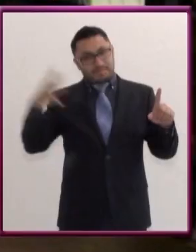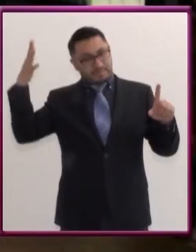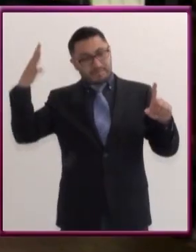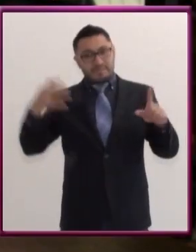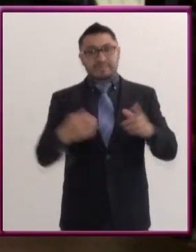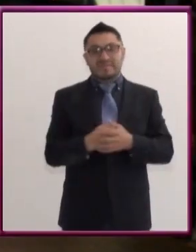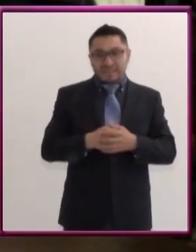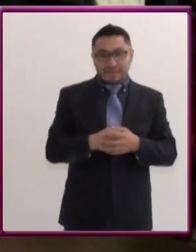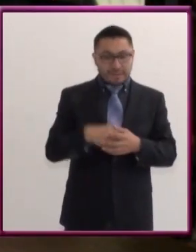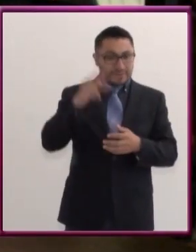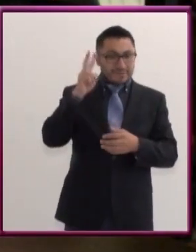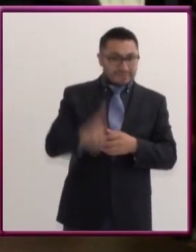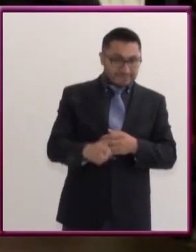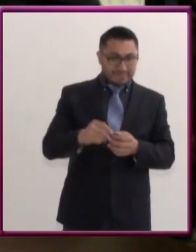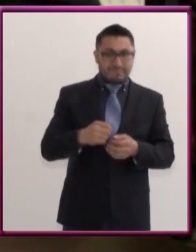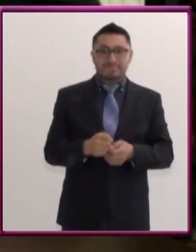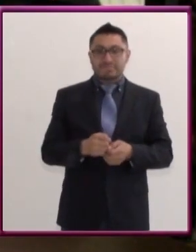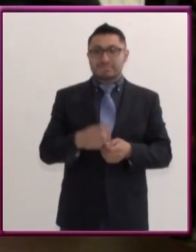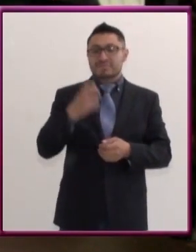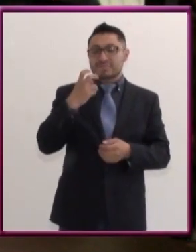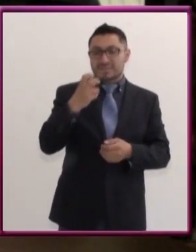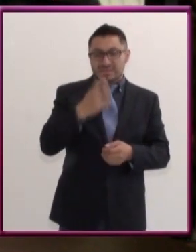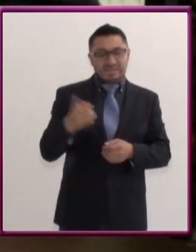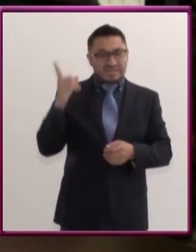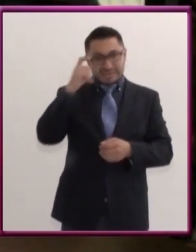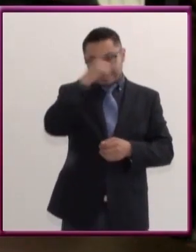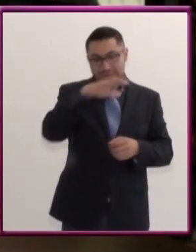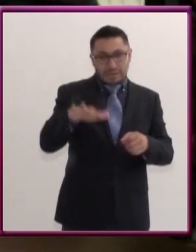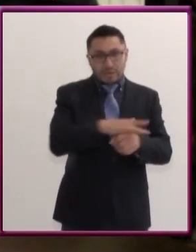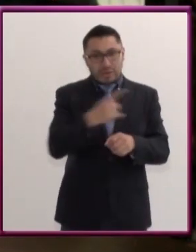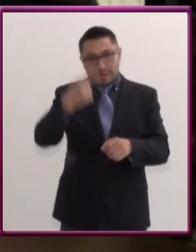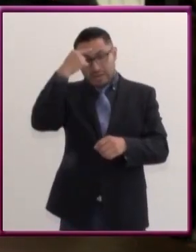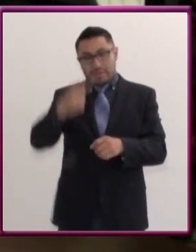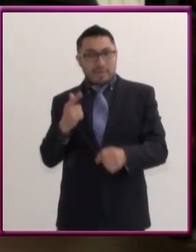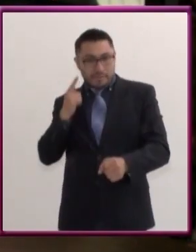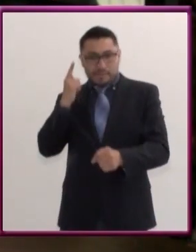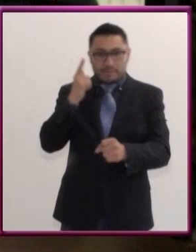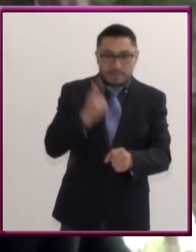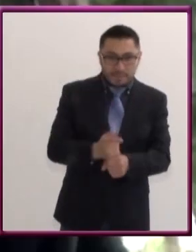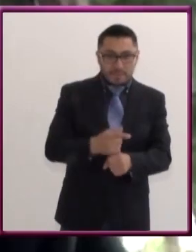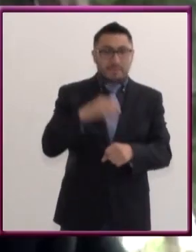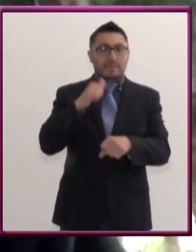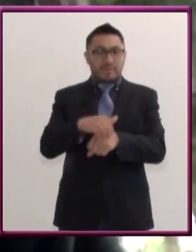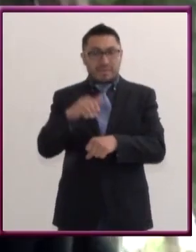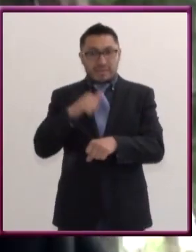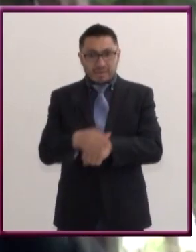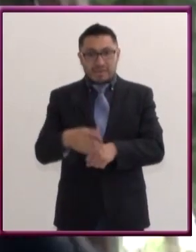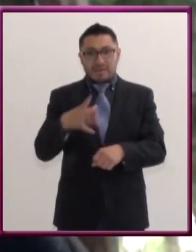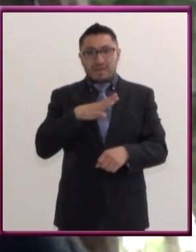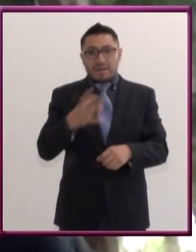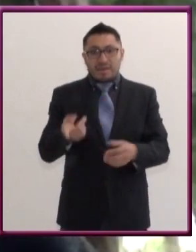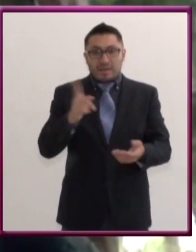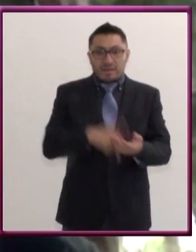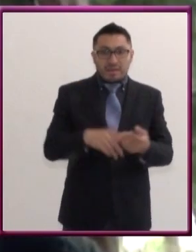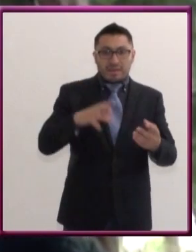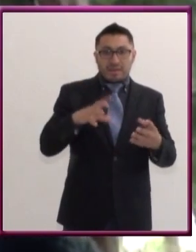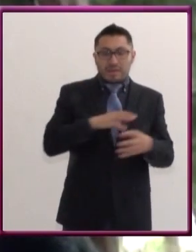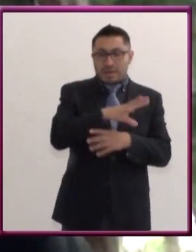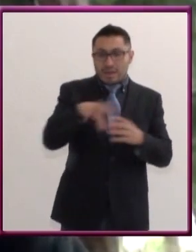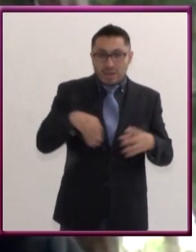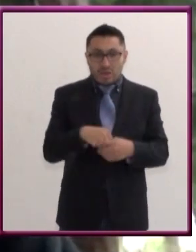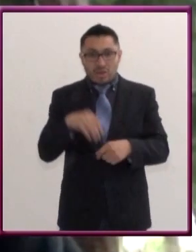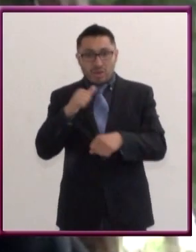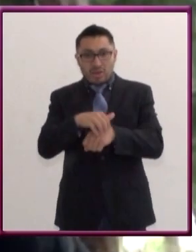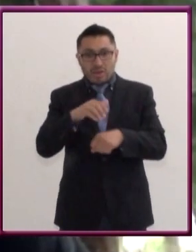etcétera. Ajá. Y bueno, es difícil porque para poder calcularlo, como es un número que pertenece al conjunto de